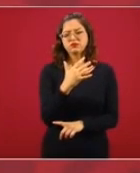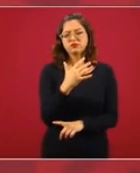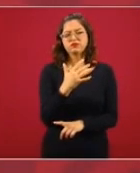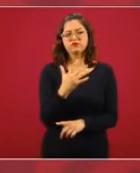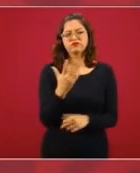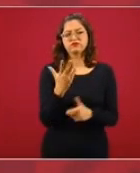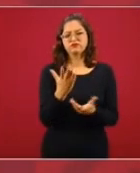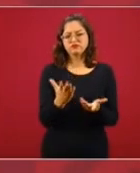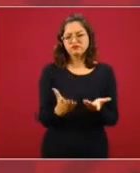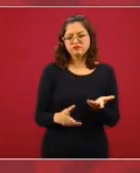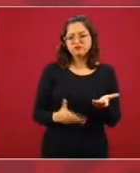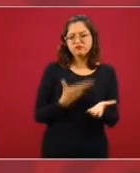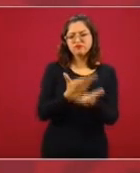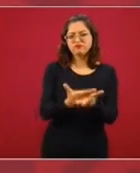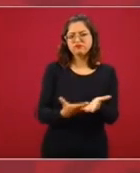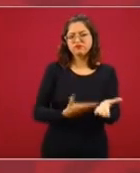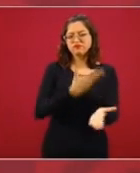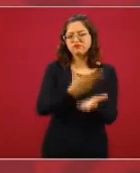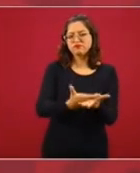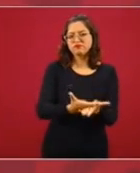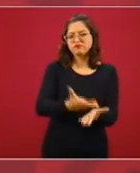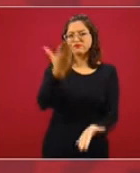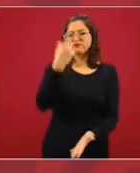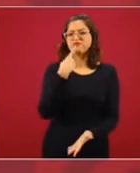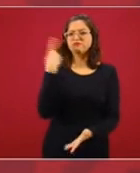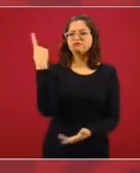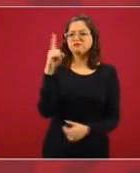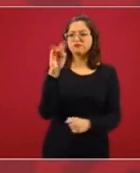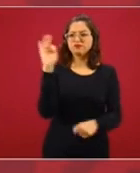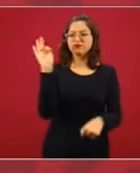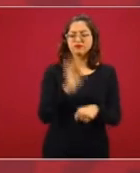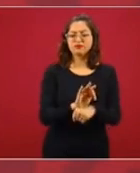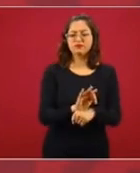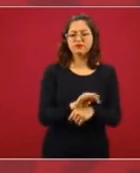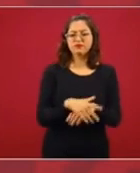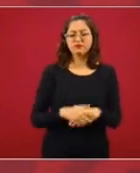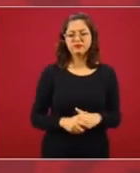han presentado estos amparos.